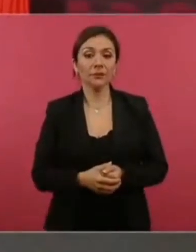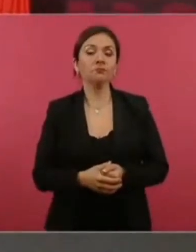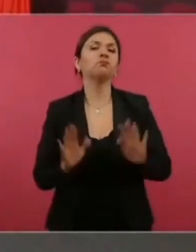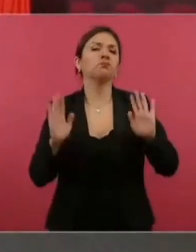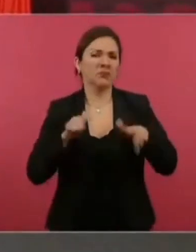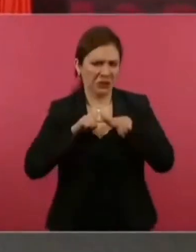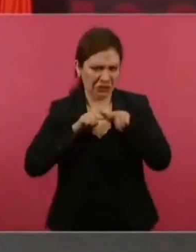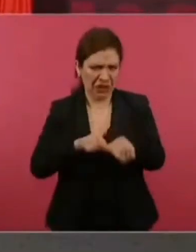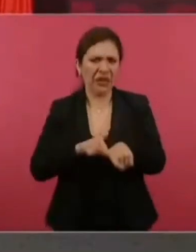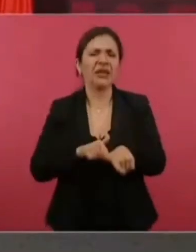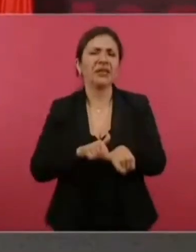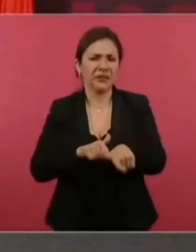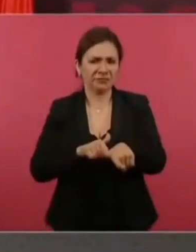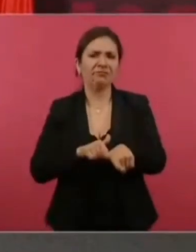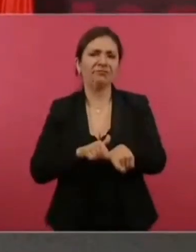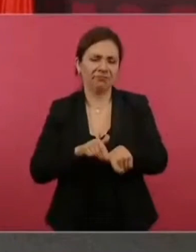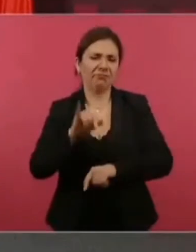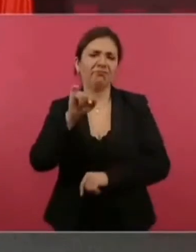vamos a seguir.